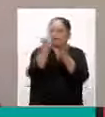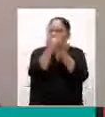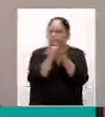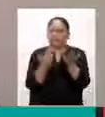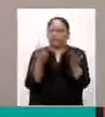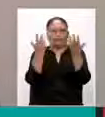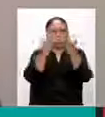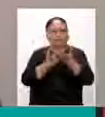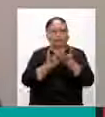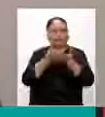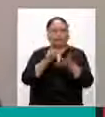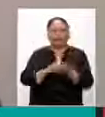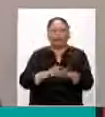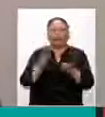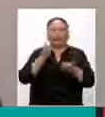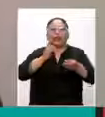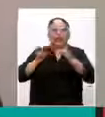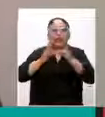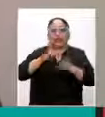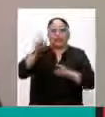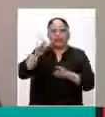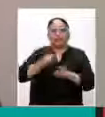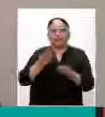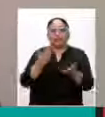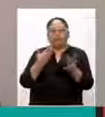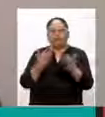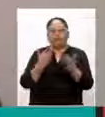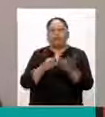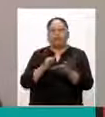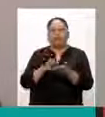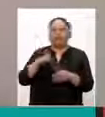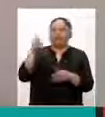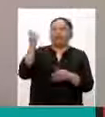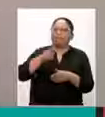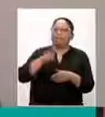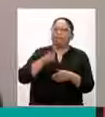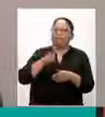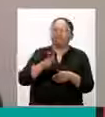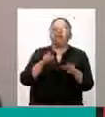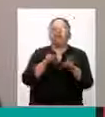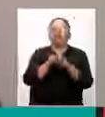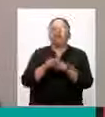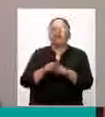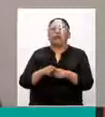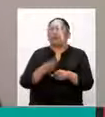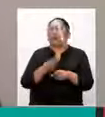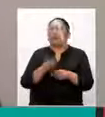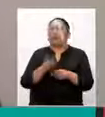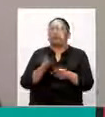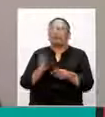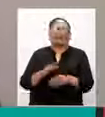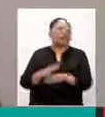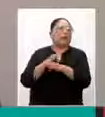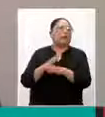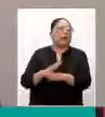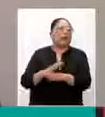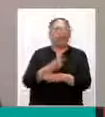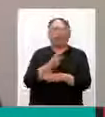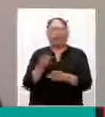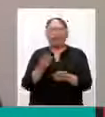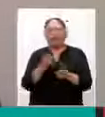el Estado, abrir los espacios de diálogo que sean necesarios y que eviten una afectación al derecho a la salud y a la vida de toda